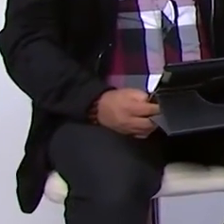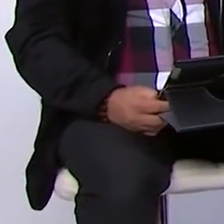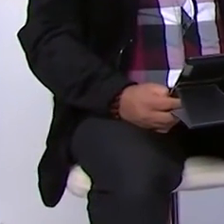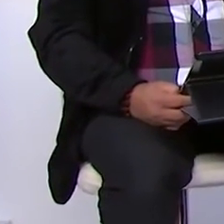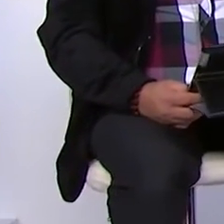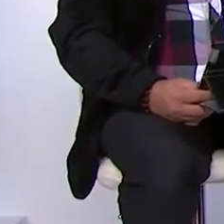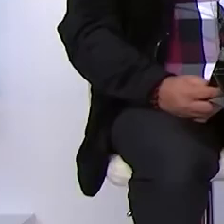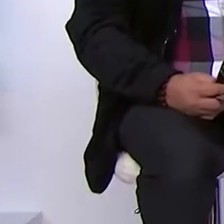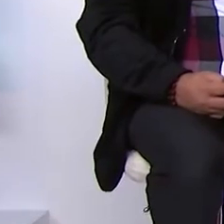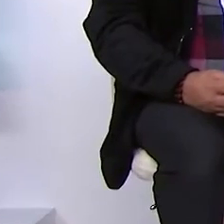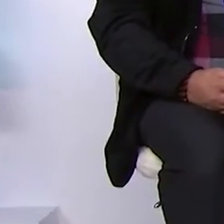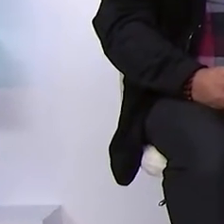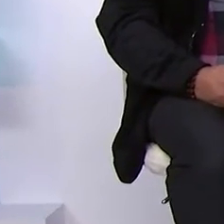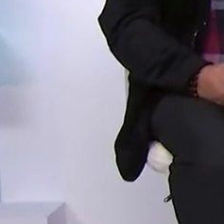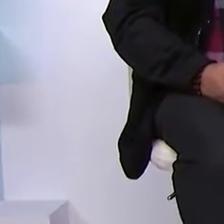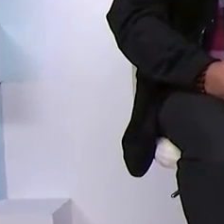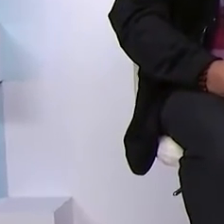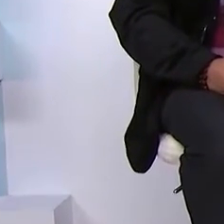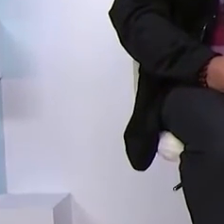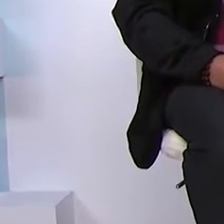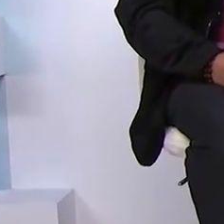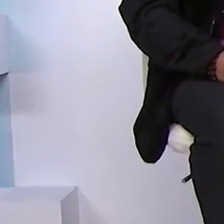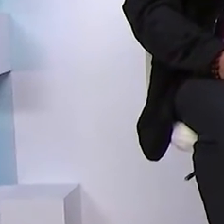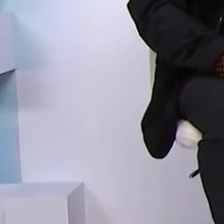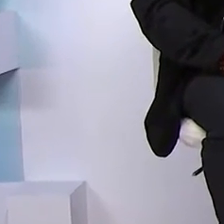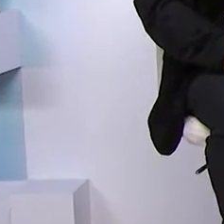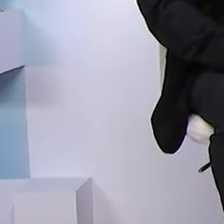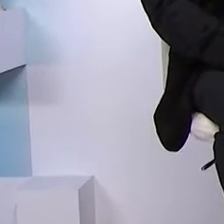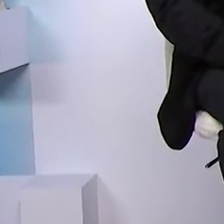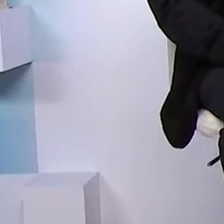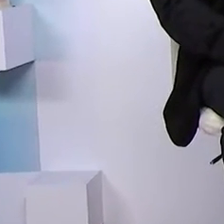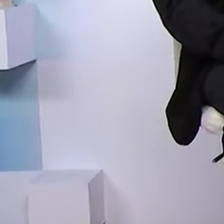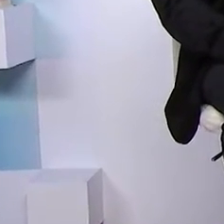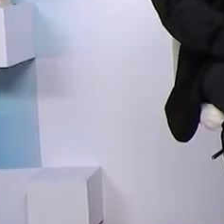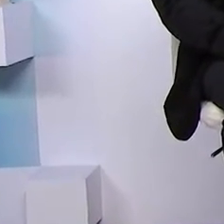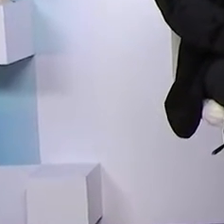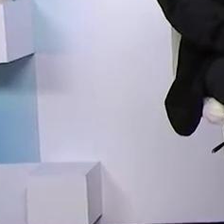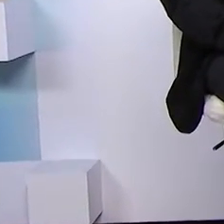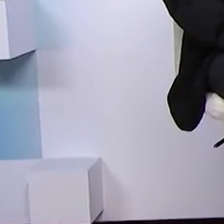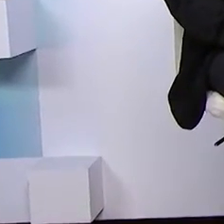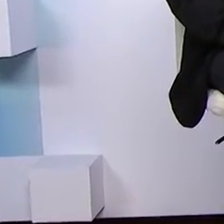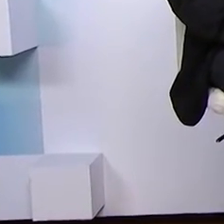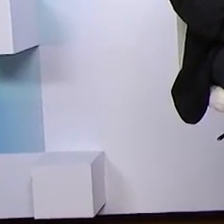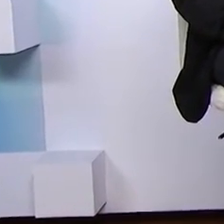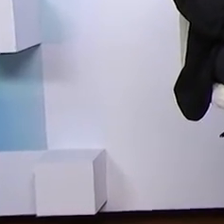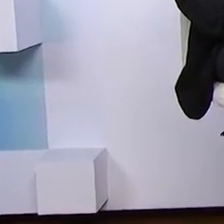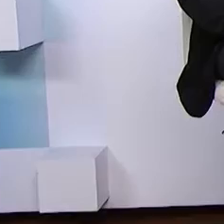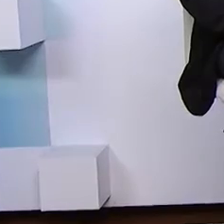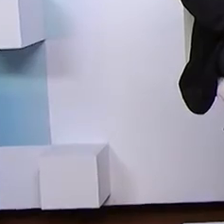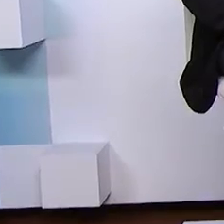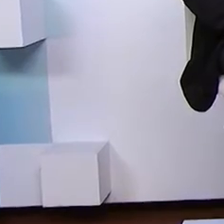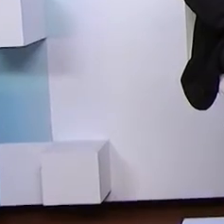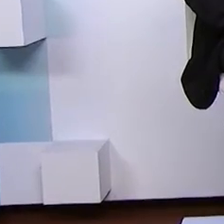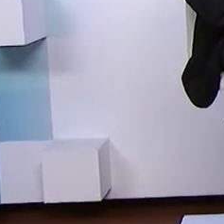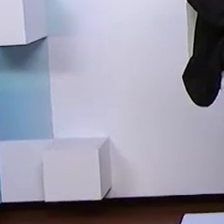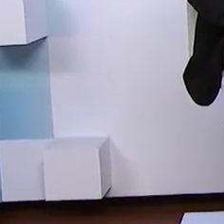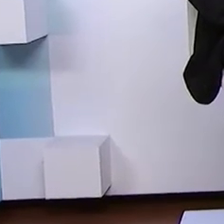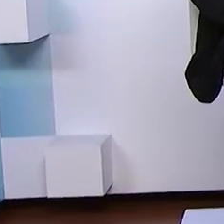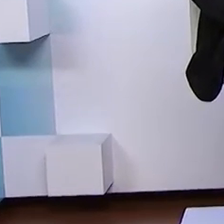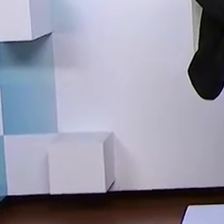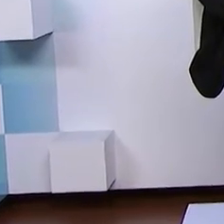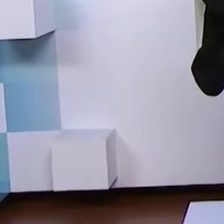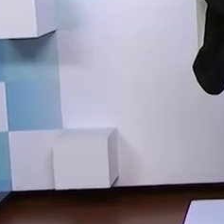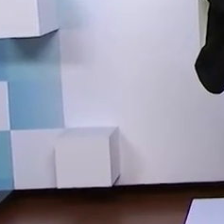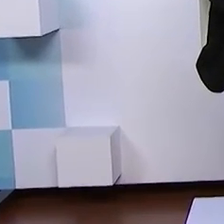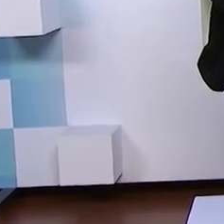La otra pregunta, más adelante un poco vamos a sacar llamadas por la línea gratis, todavía no, voy a hacer esas preguntas por el correo al doctor Enrique Rojas, como